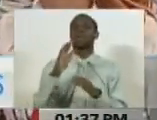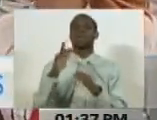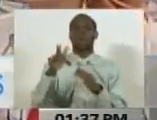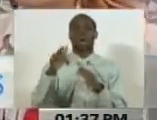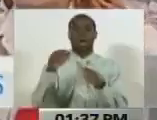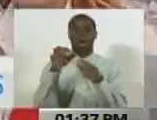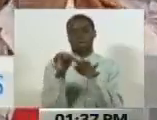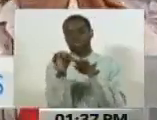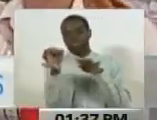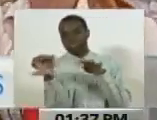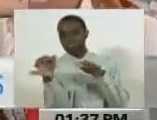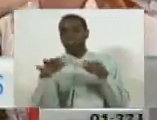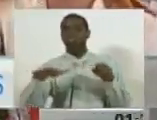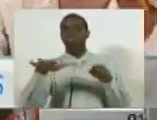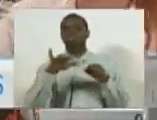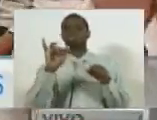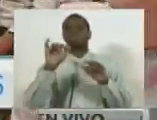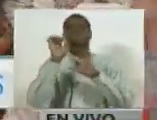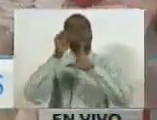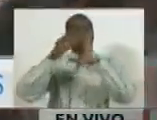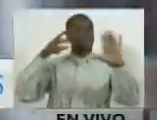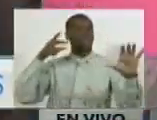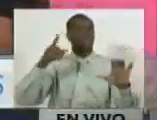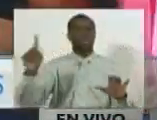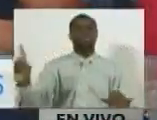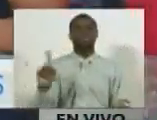Atures, del estado Amazonas.